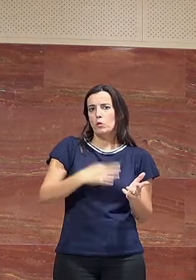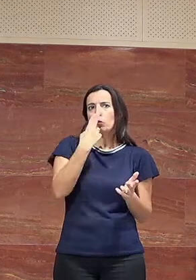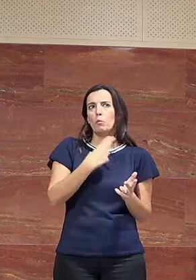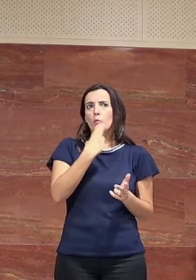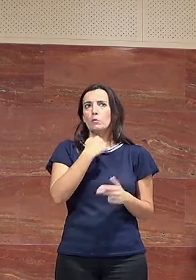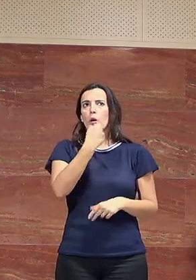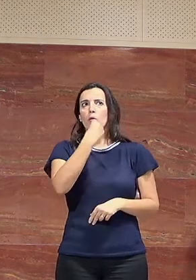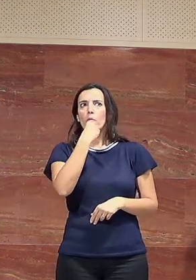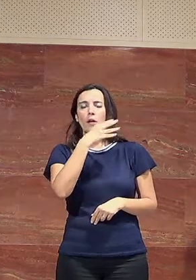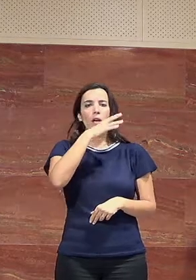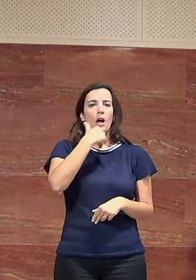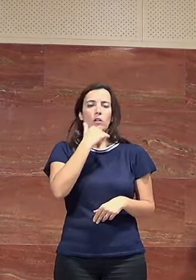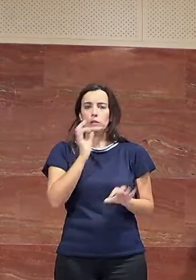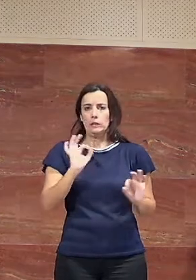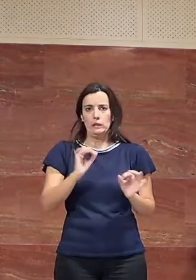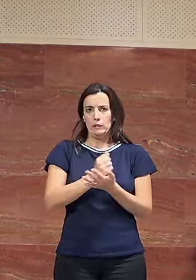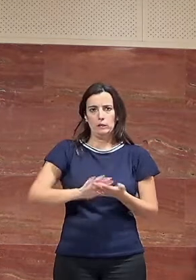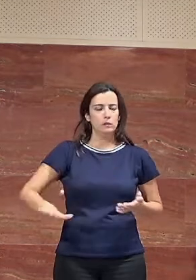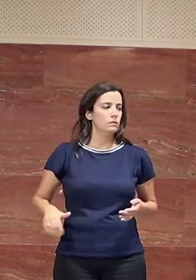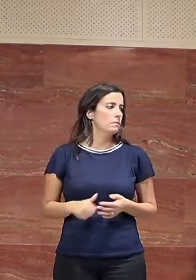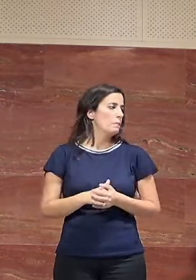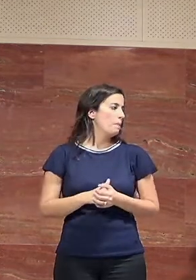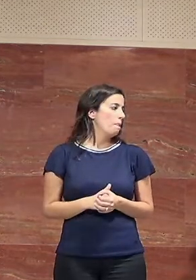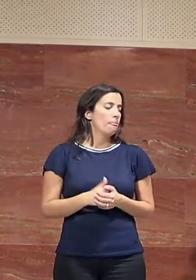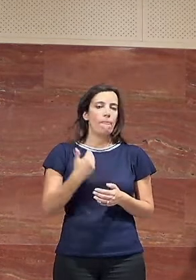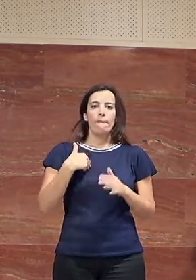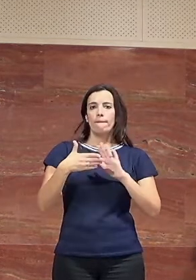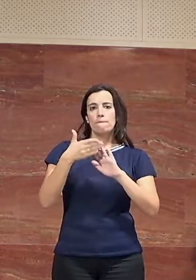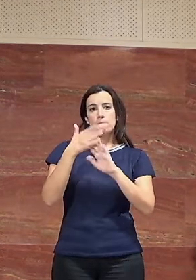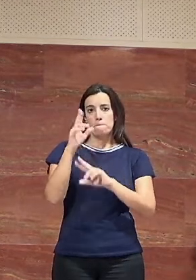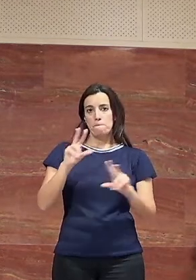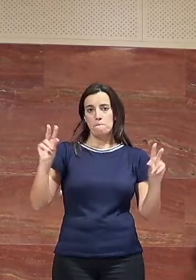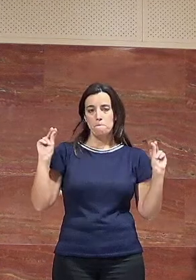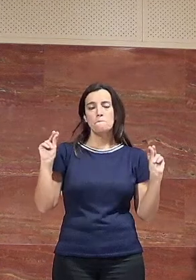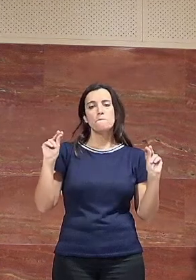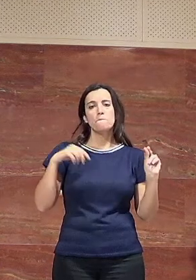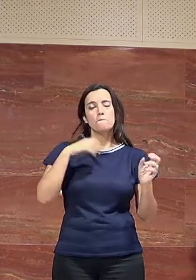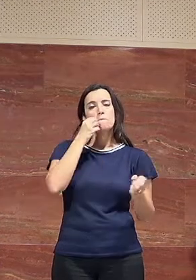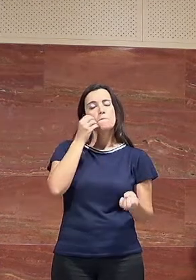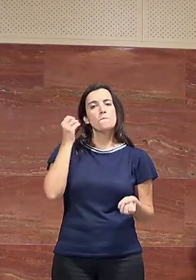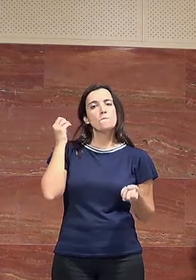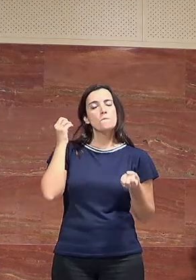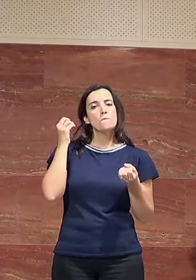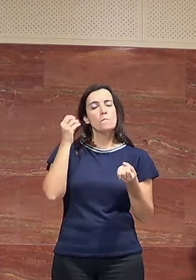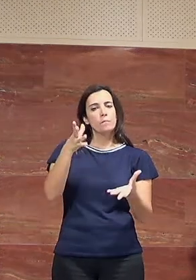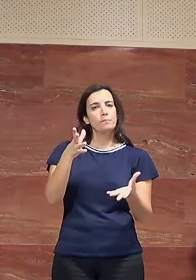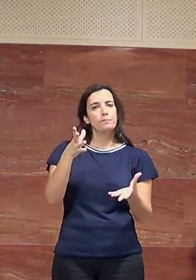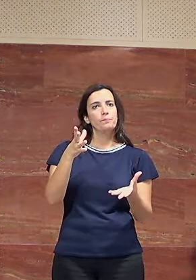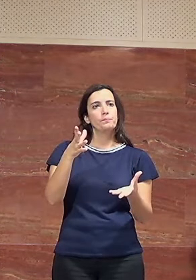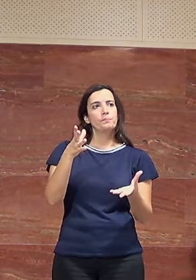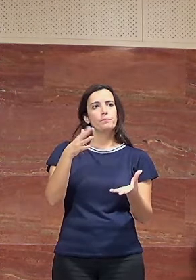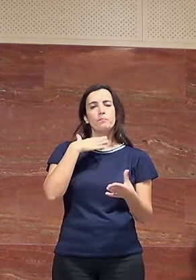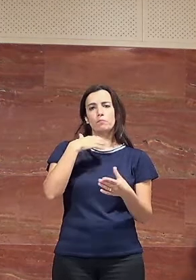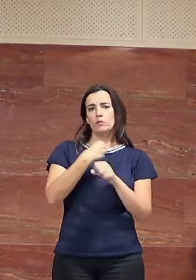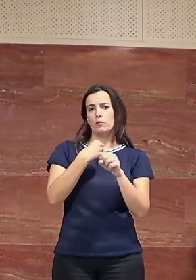de consumo. Y ahora ya para terminar, voy a contaros una actuación que hicimos el año